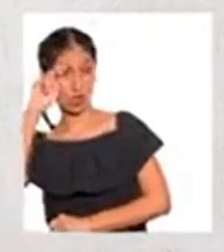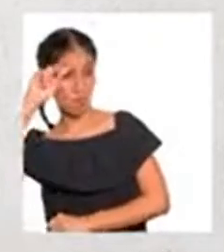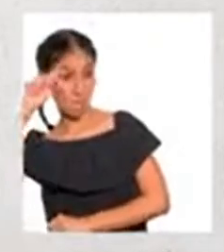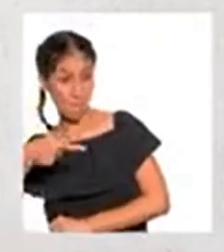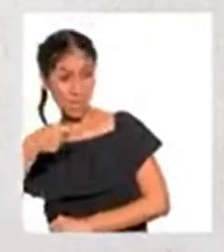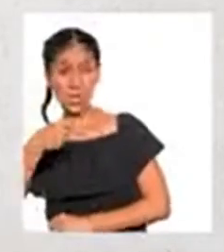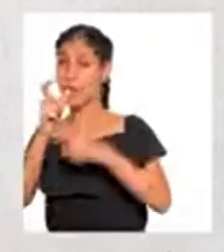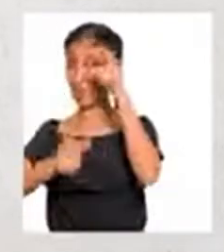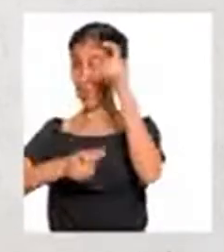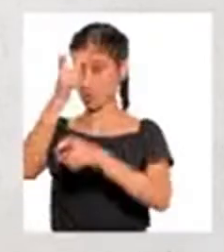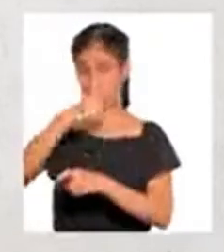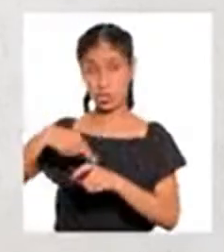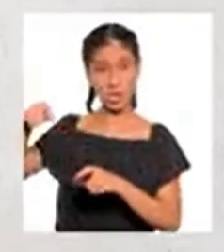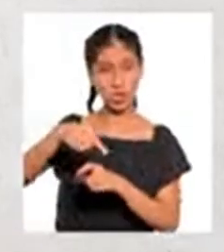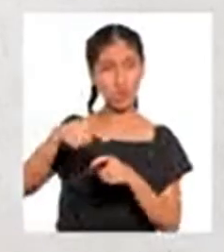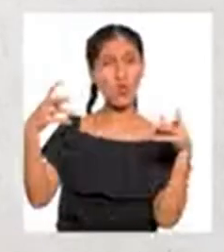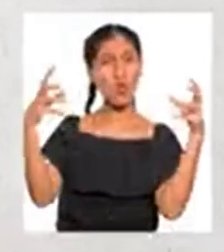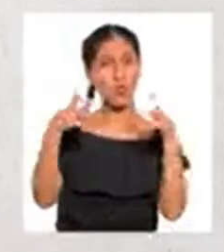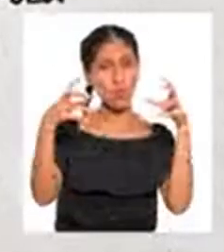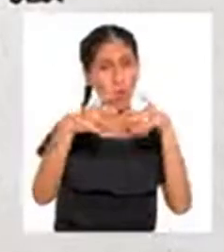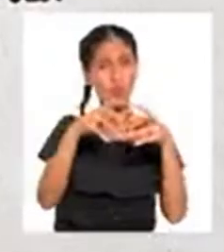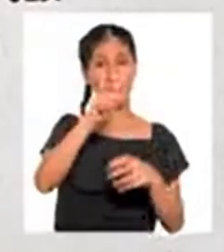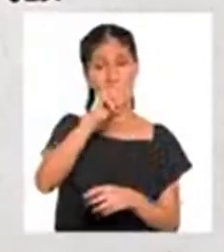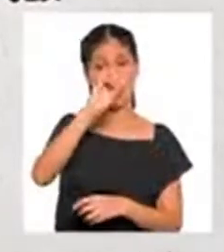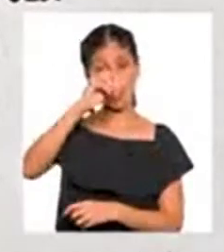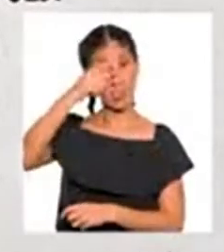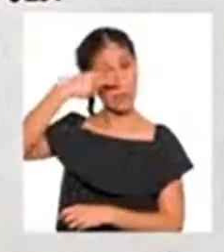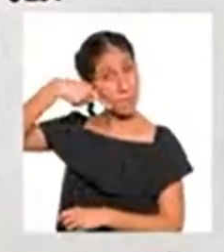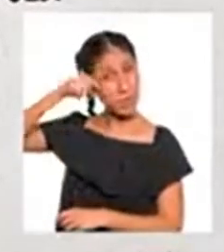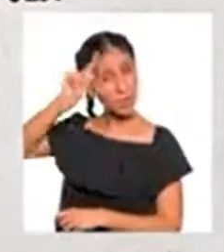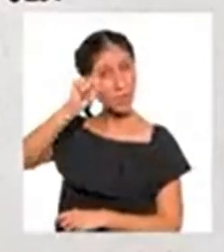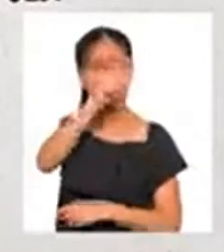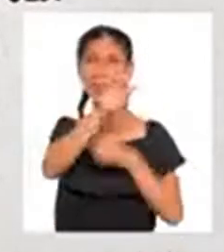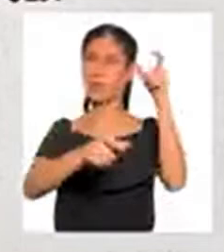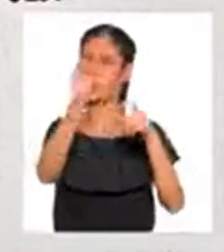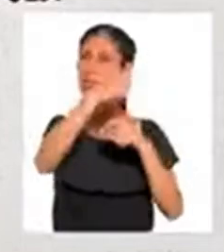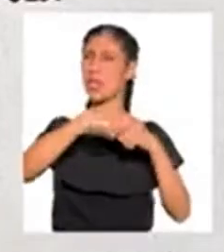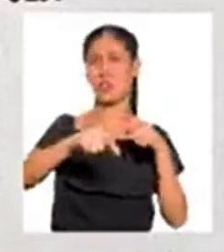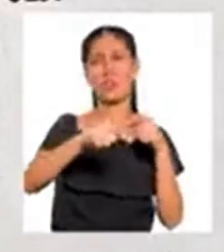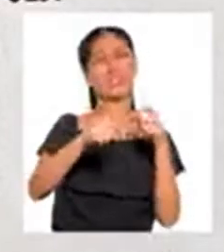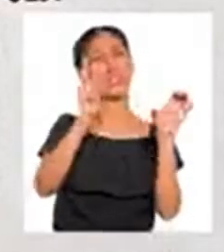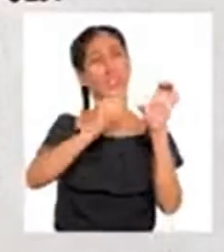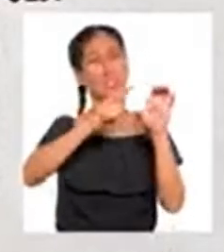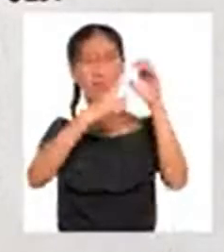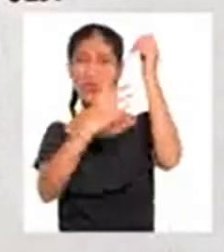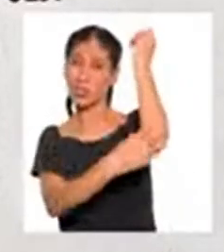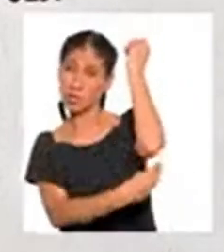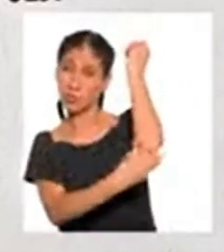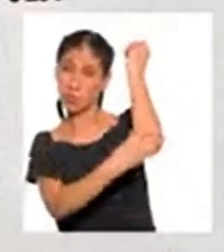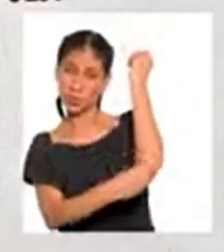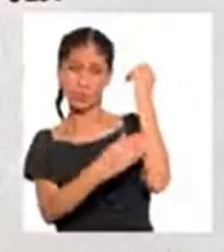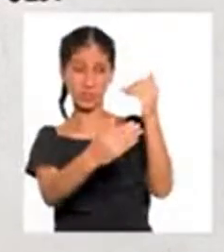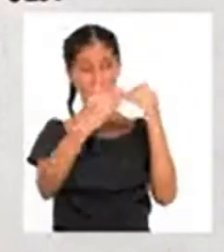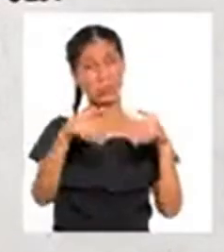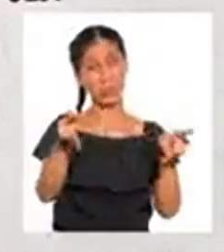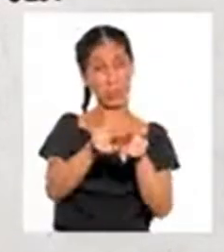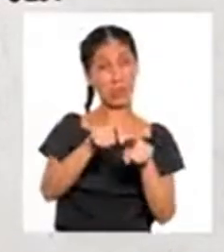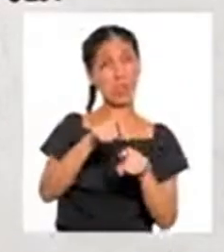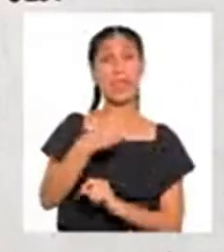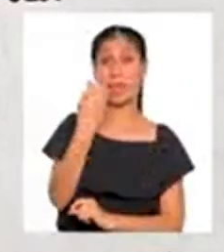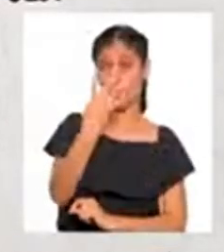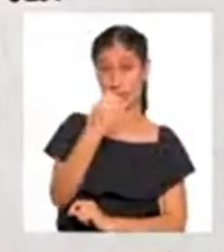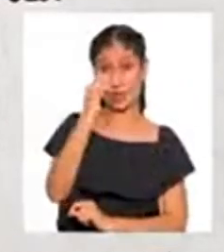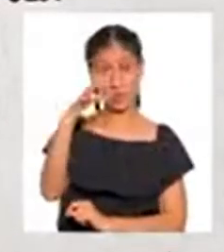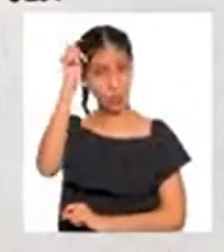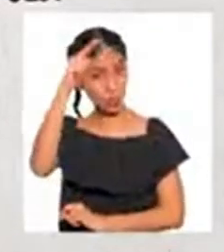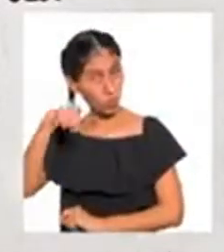10.660.000 estarían en condición de pobreza. Esto quiere decir que el nivel de gasto del 45% de peruanos